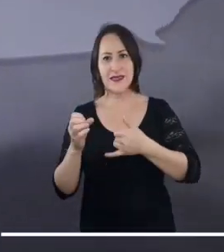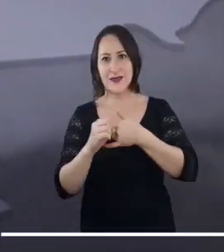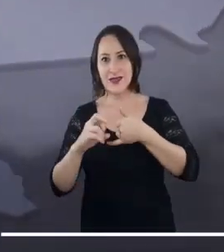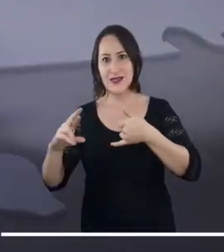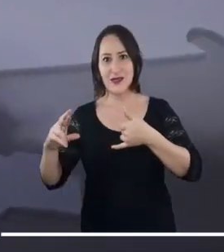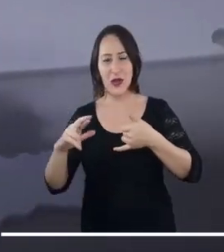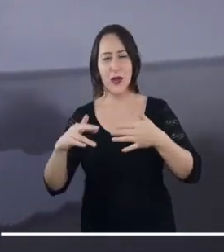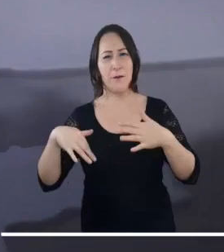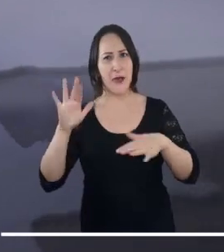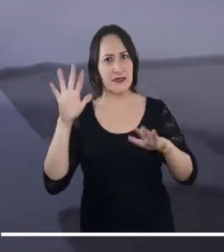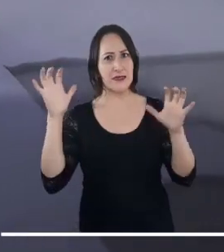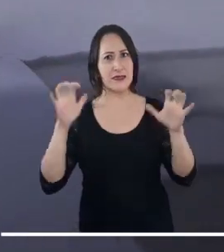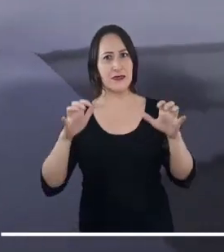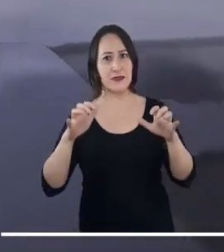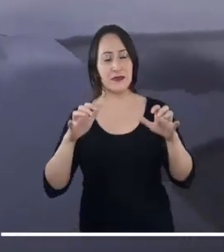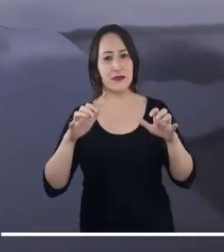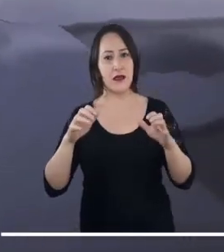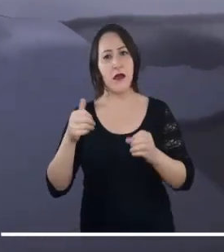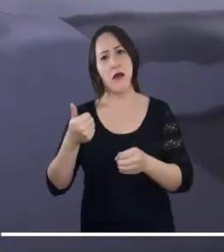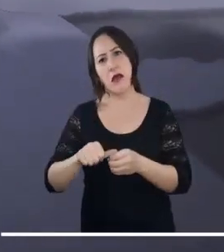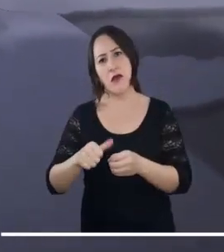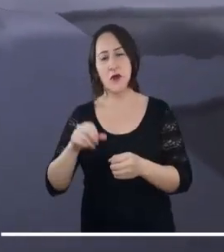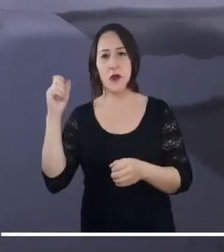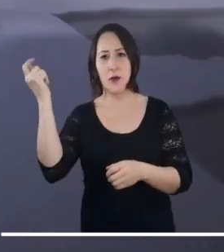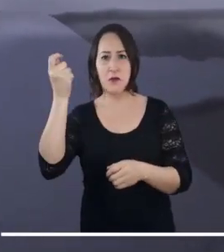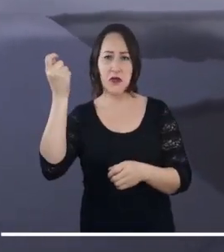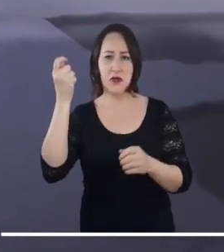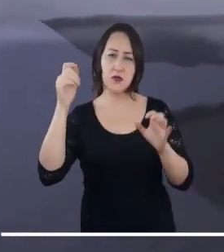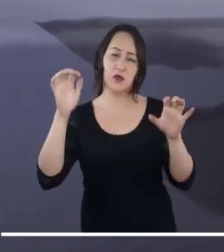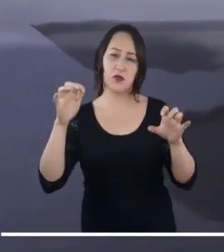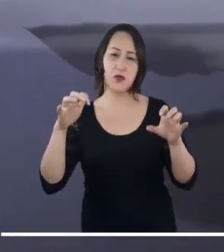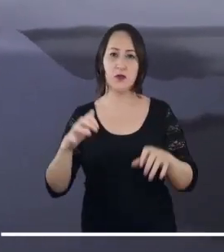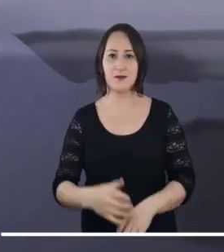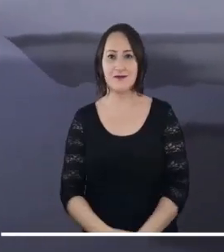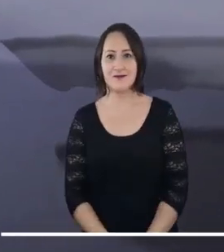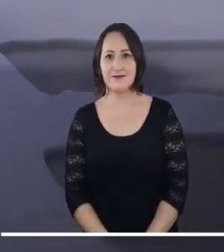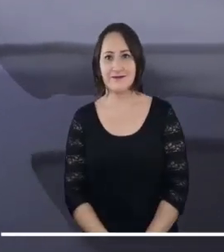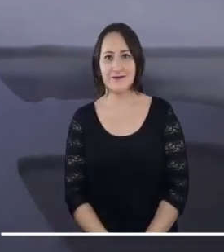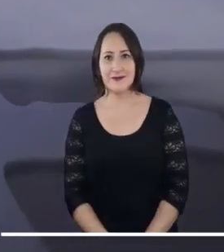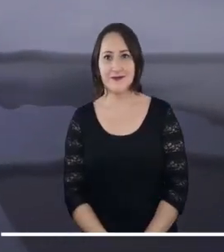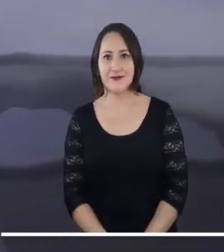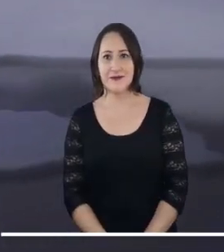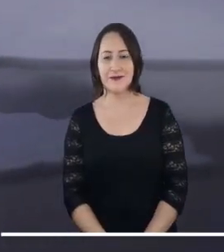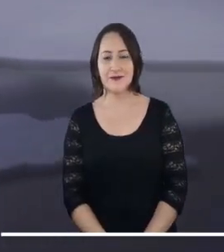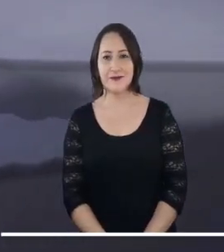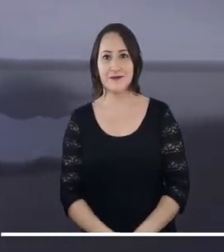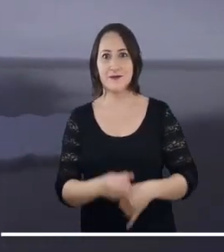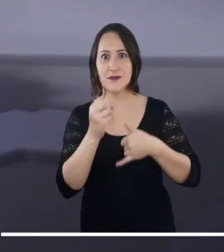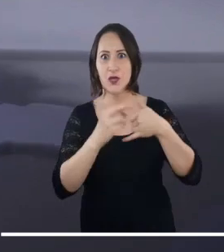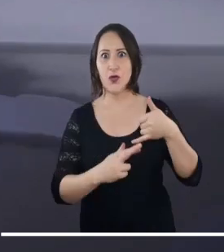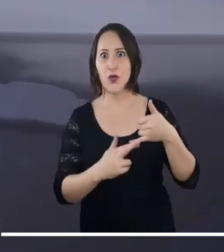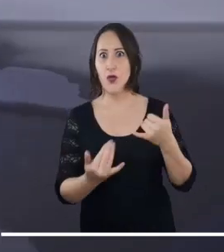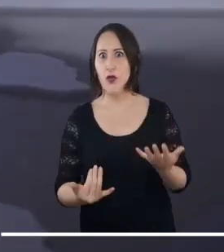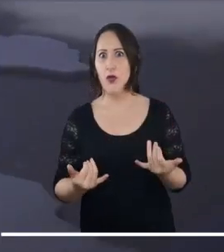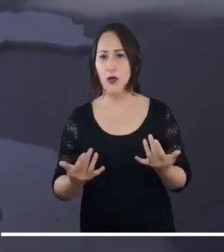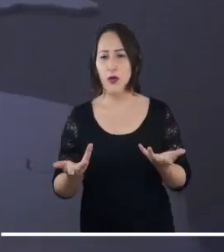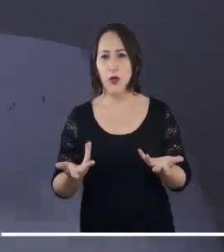Anochece en la Orinoquía y Vichada promete las lluvias más intensas de la región. Arauca y Meta, por su parte, tendrán lluvias de menor